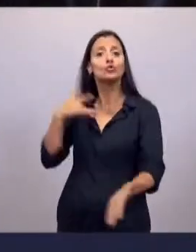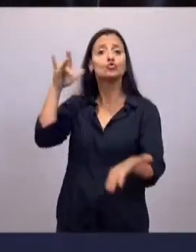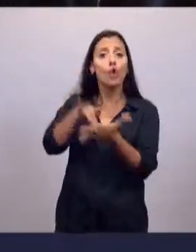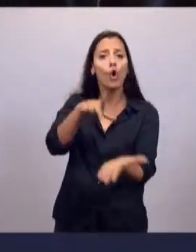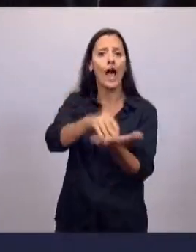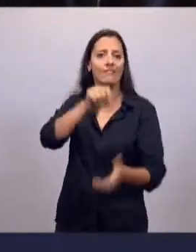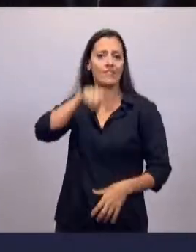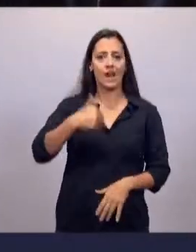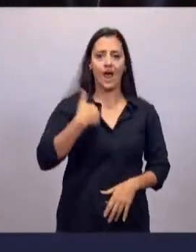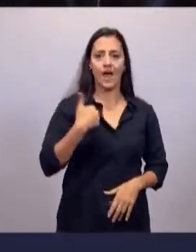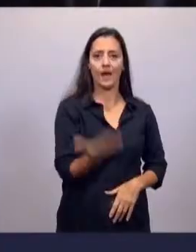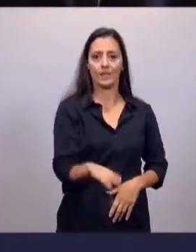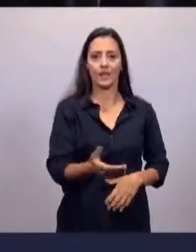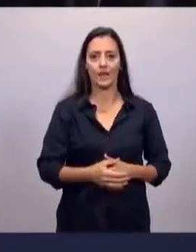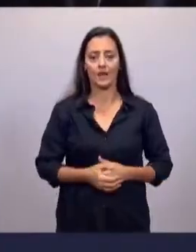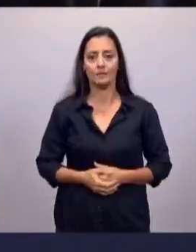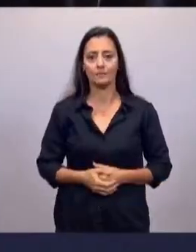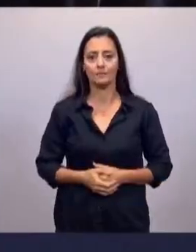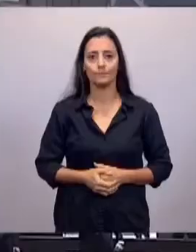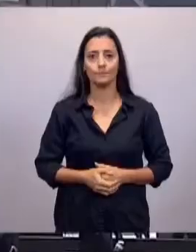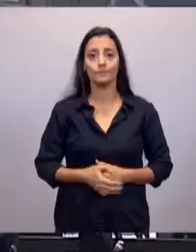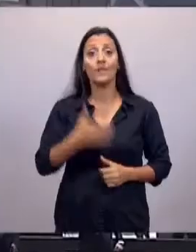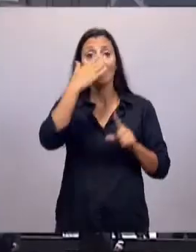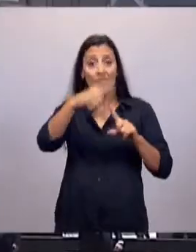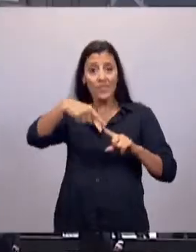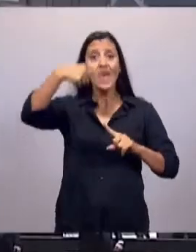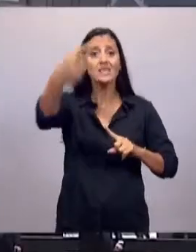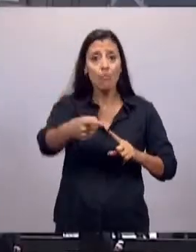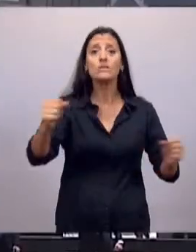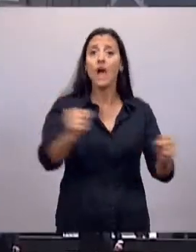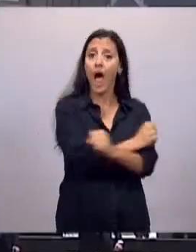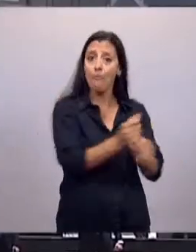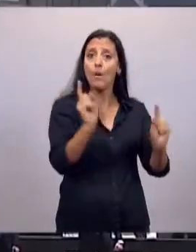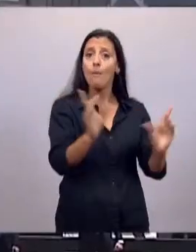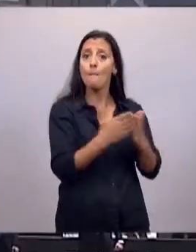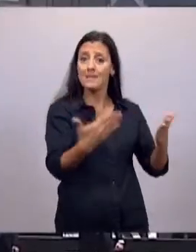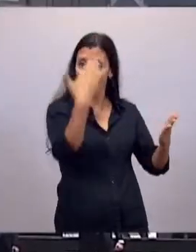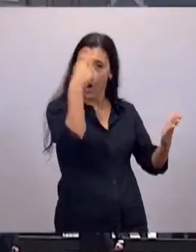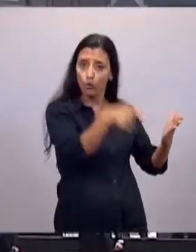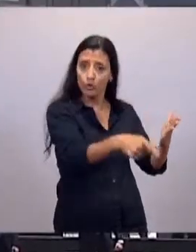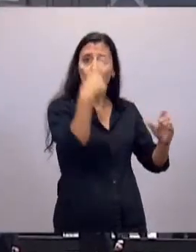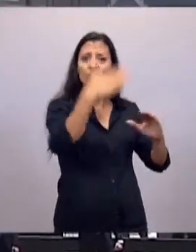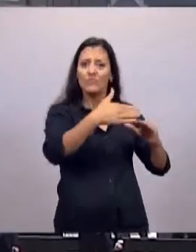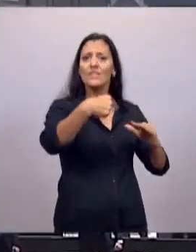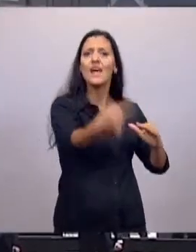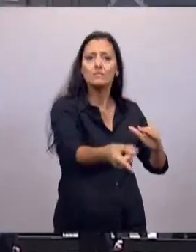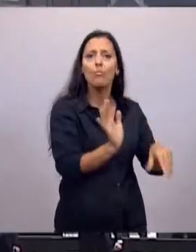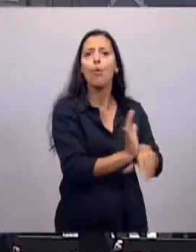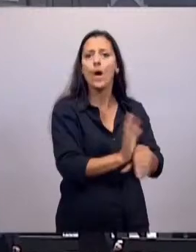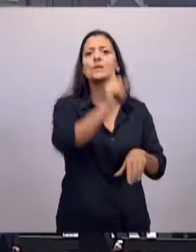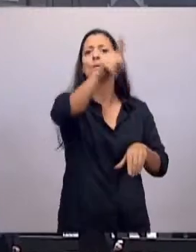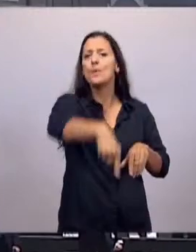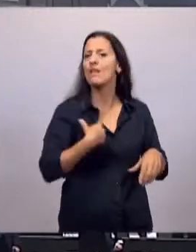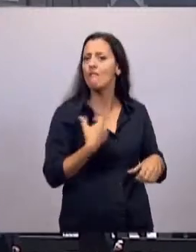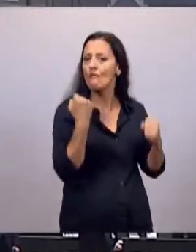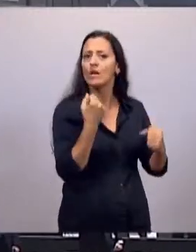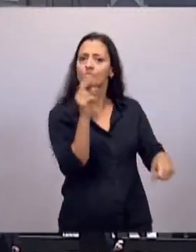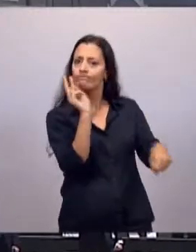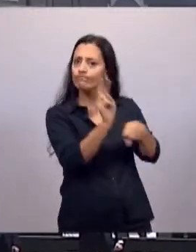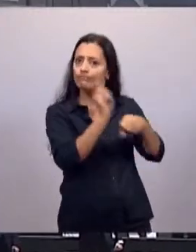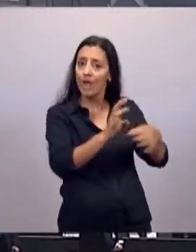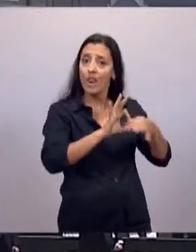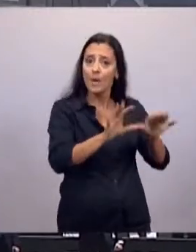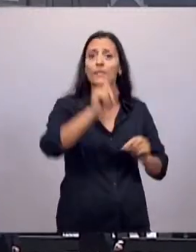argentino. Lo que vino después de la sanción de esa constitución de fuerte raigambre liberal fue la